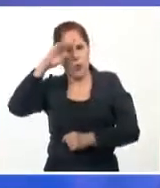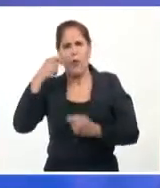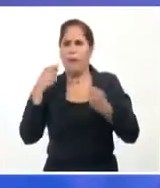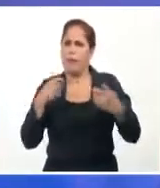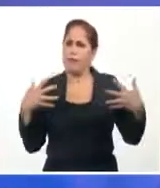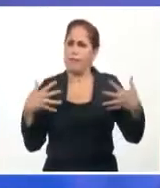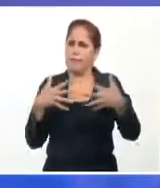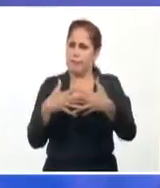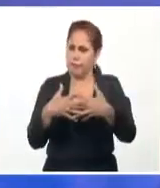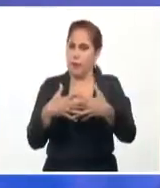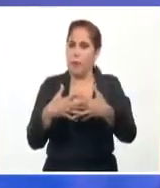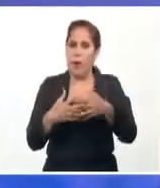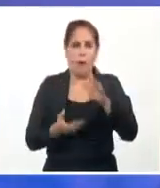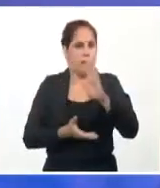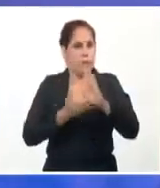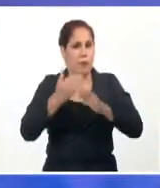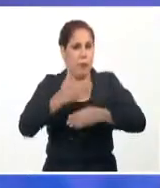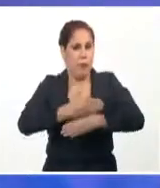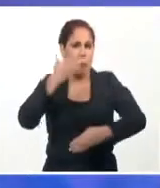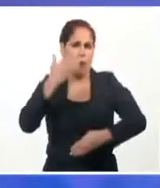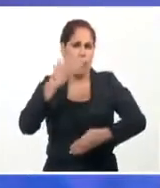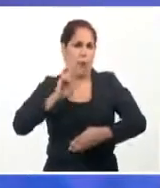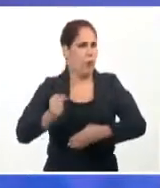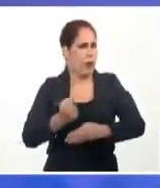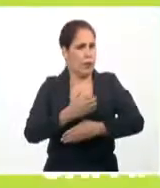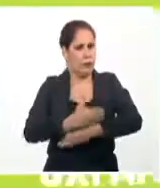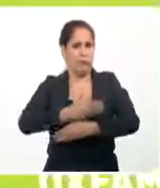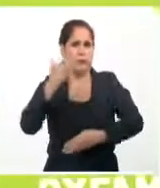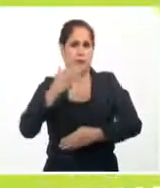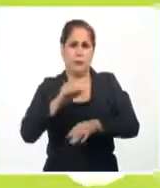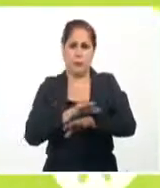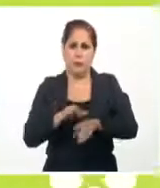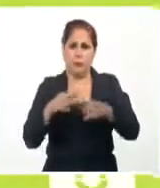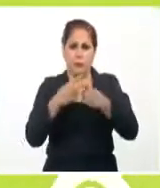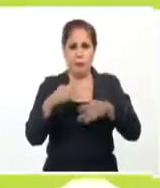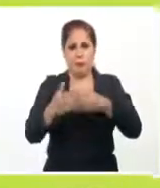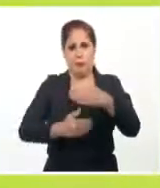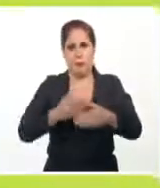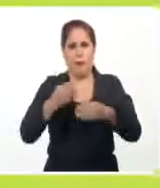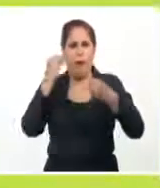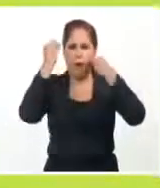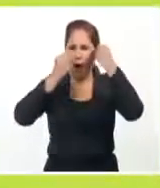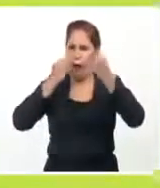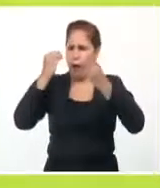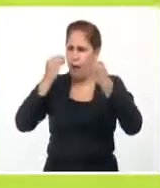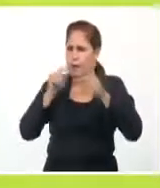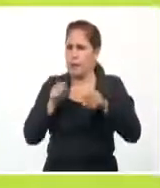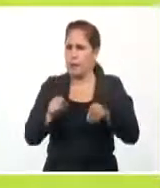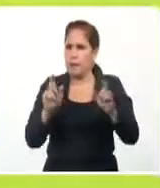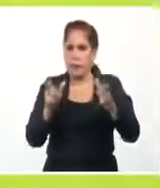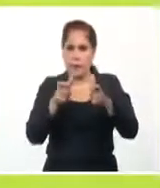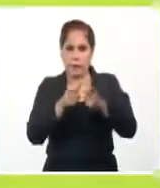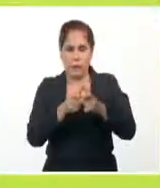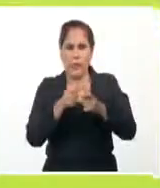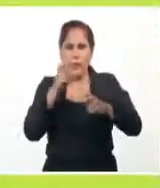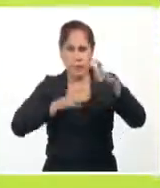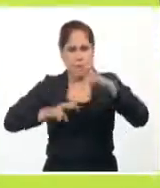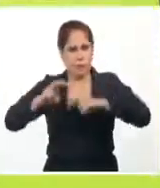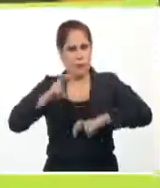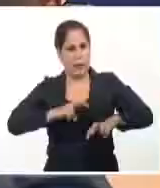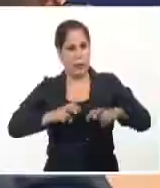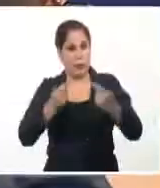para el levantamiento definitivo del bloqueo. El análisis realizado por Oxfam a partir de un estudio del Centro de Investigaciones